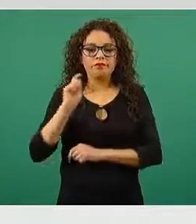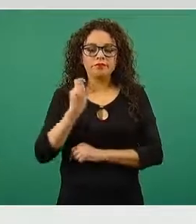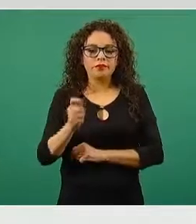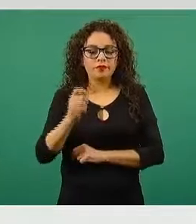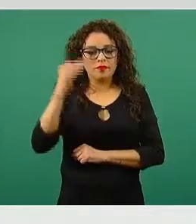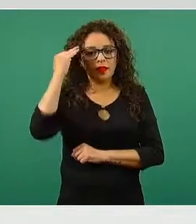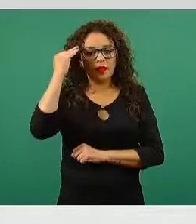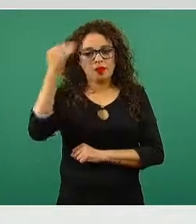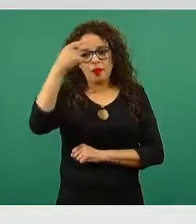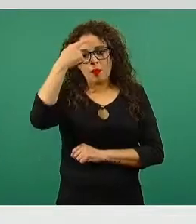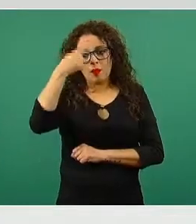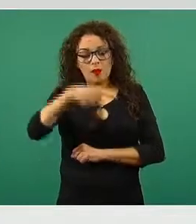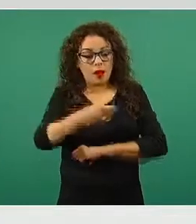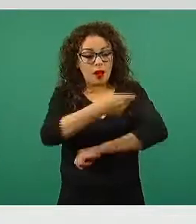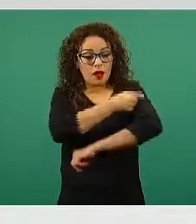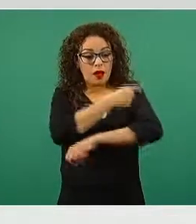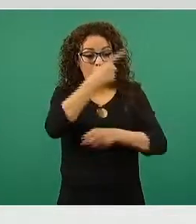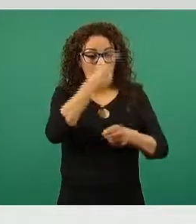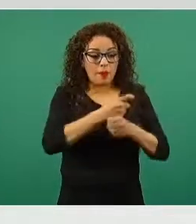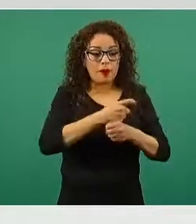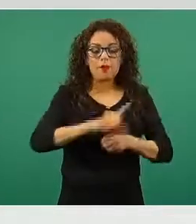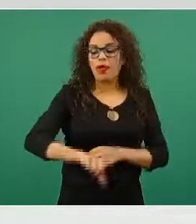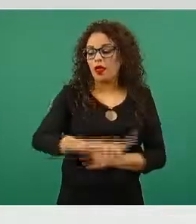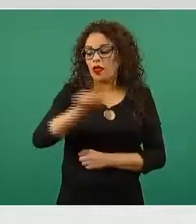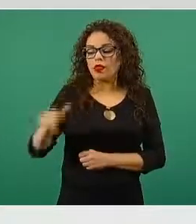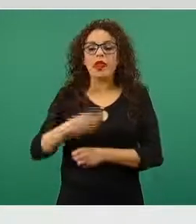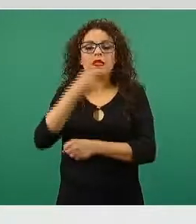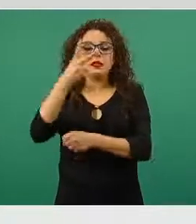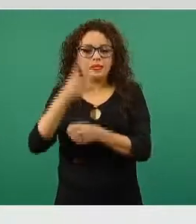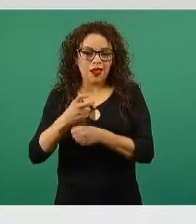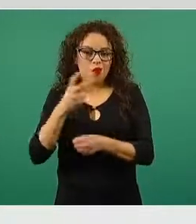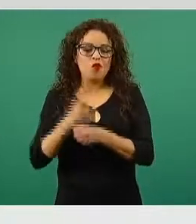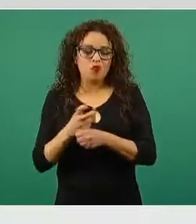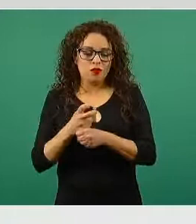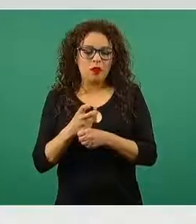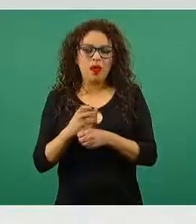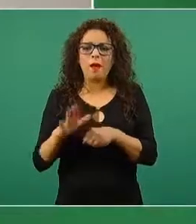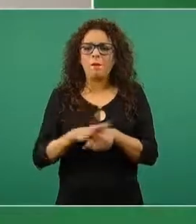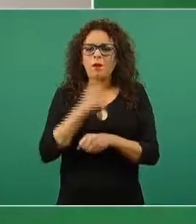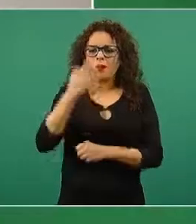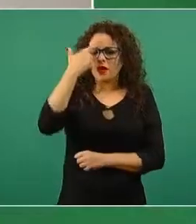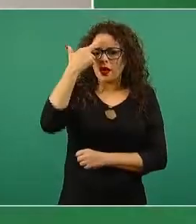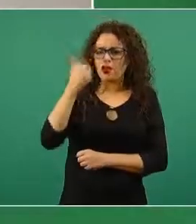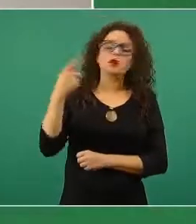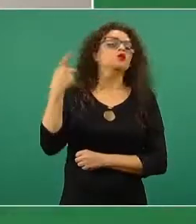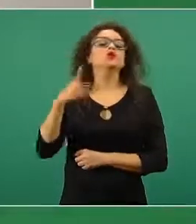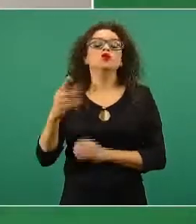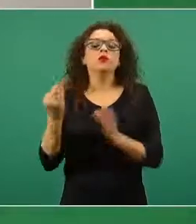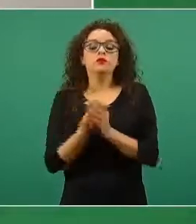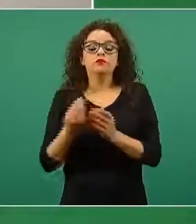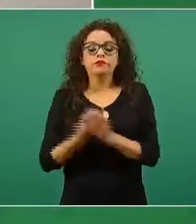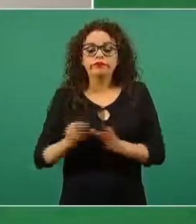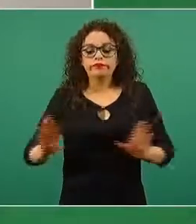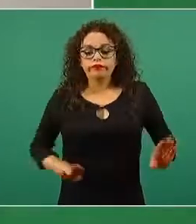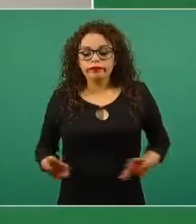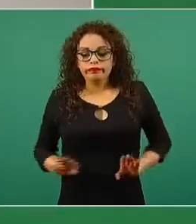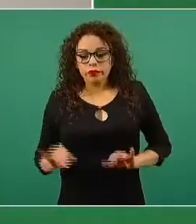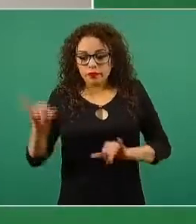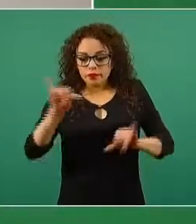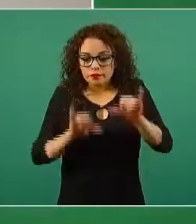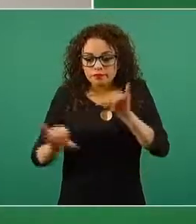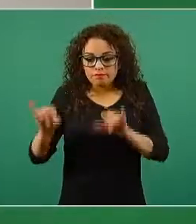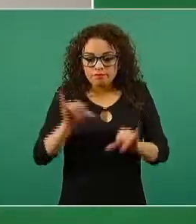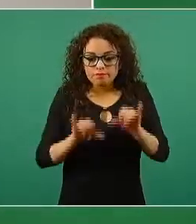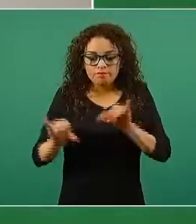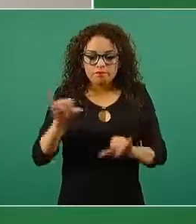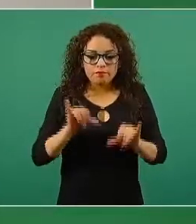tiempos de aplicación. La razón es el diseño del ensayo clínico para